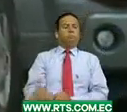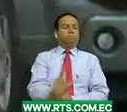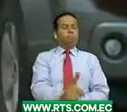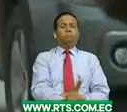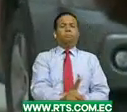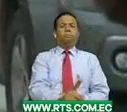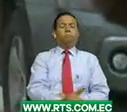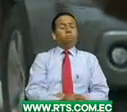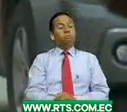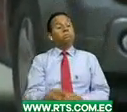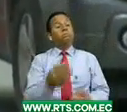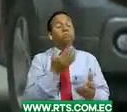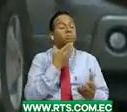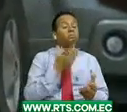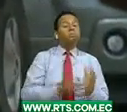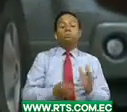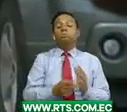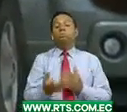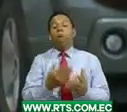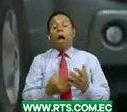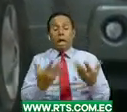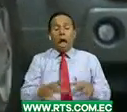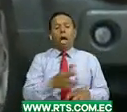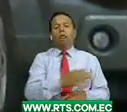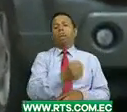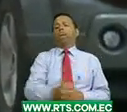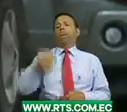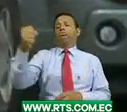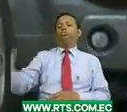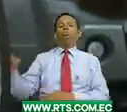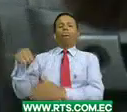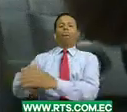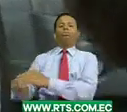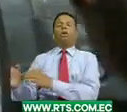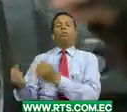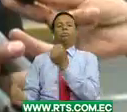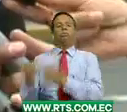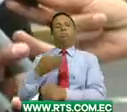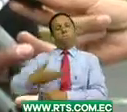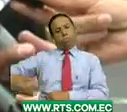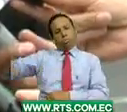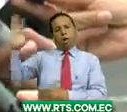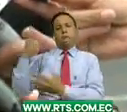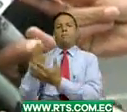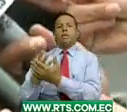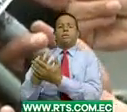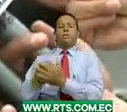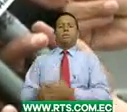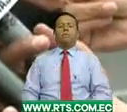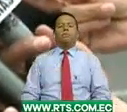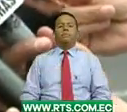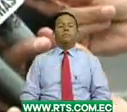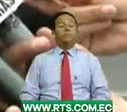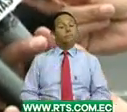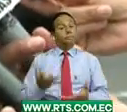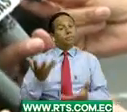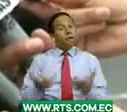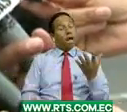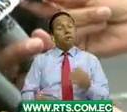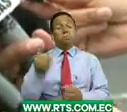No demoró mucho en la escena, lo volvieron a subir a un vehículo y abandonaron el lugar. Parece que otra persona estuvo ahí al final,